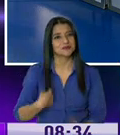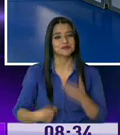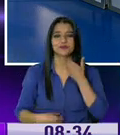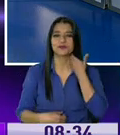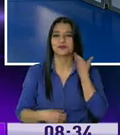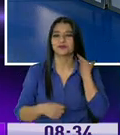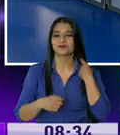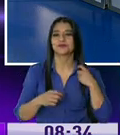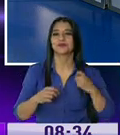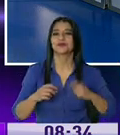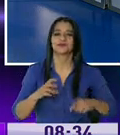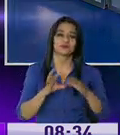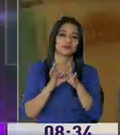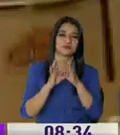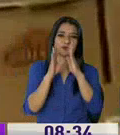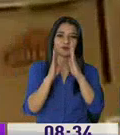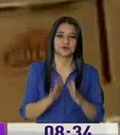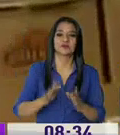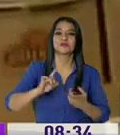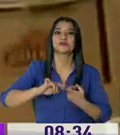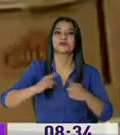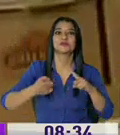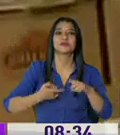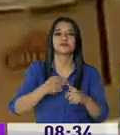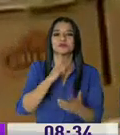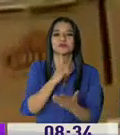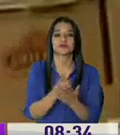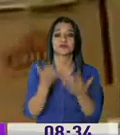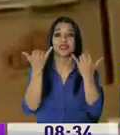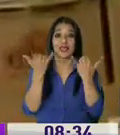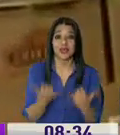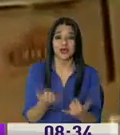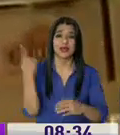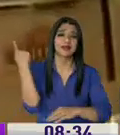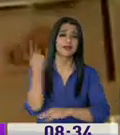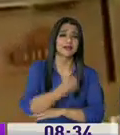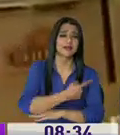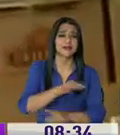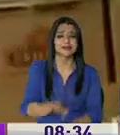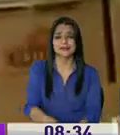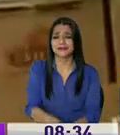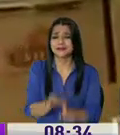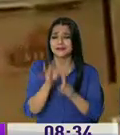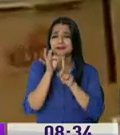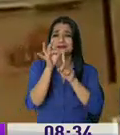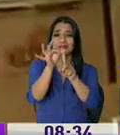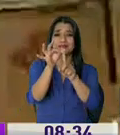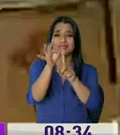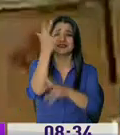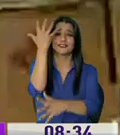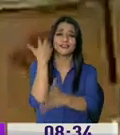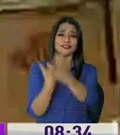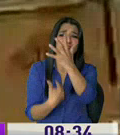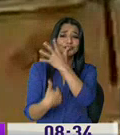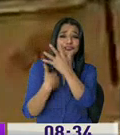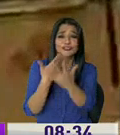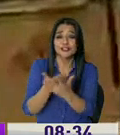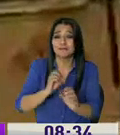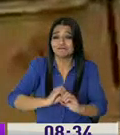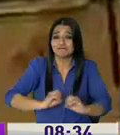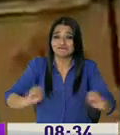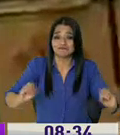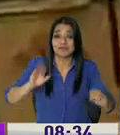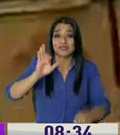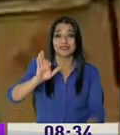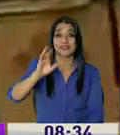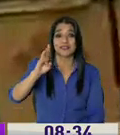Robert, Ali, amigos televidentes, así es. Este día es un día histórico para Televicentro, un día histórico para la campaña TVC Te Quiere